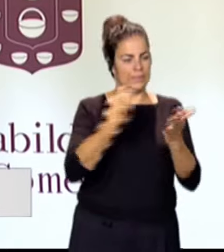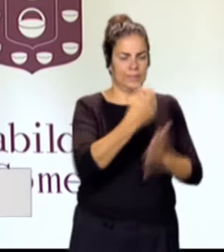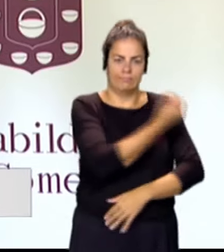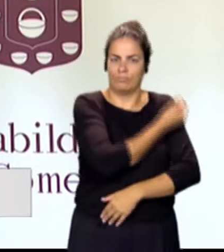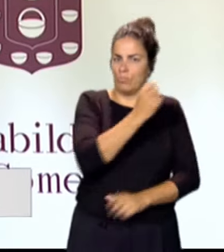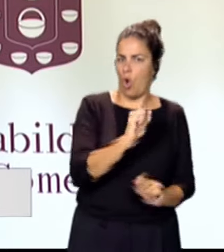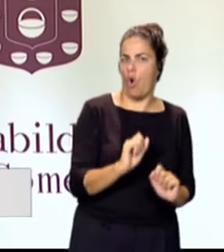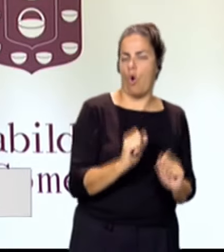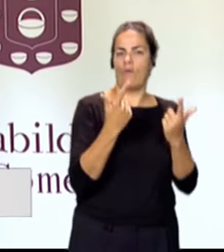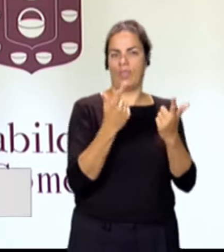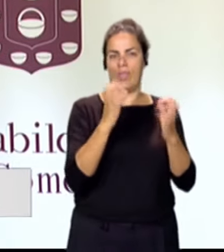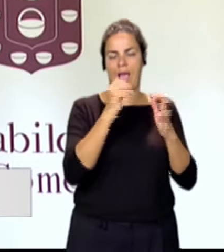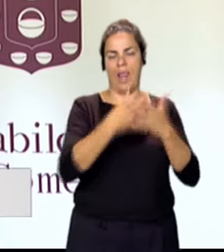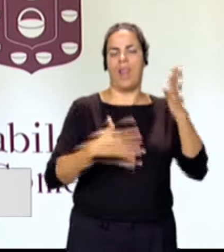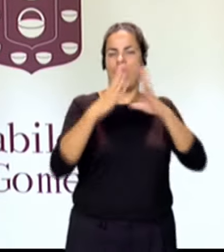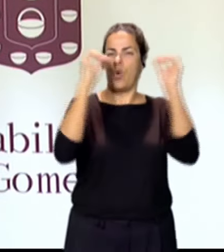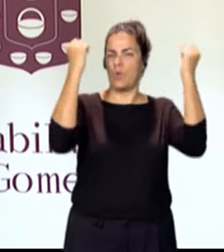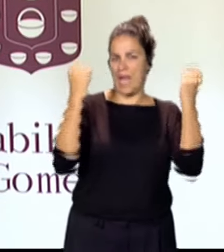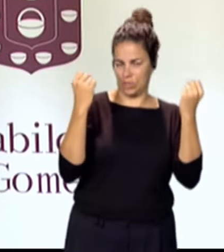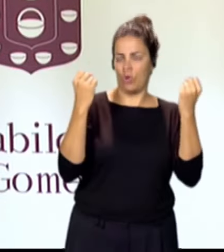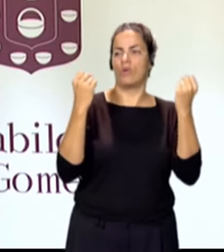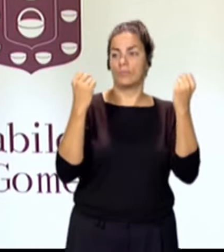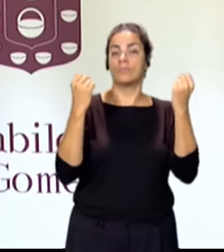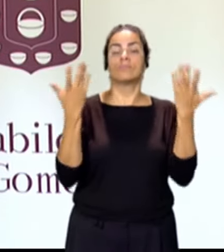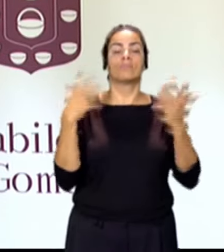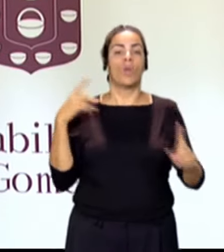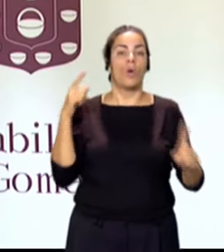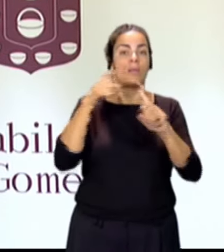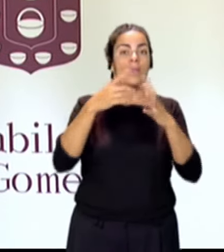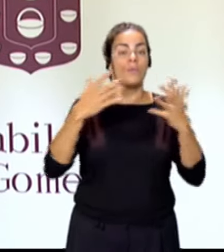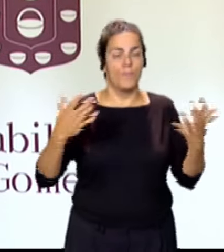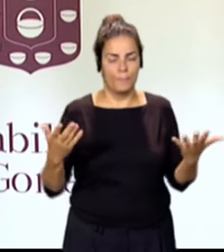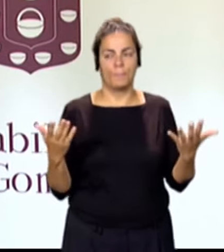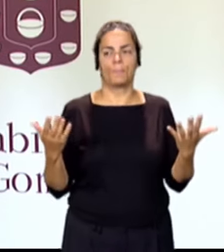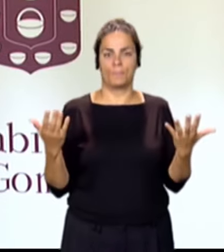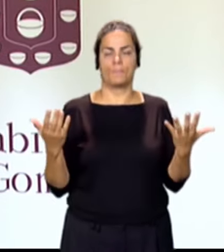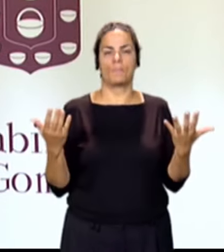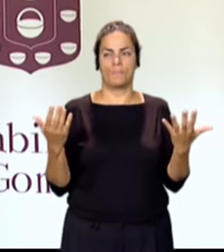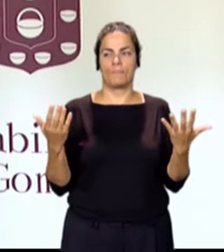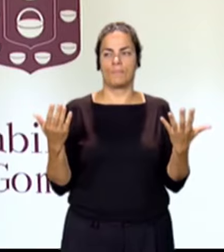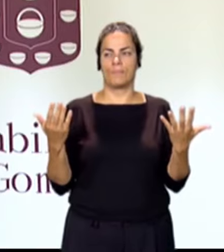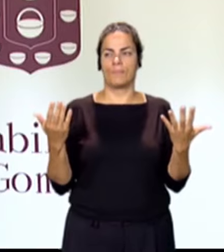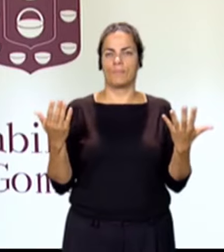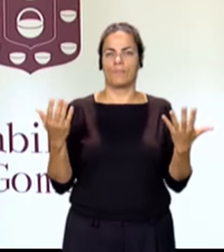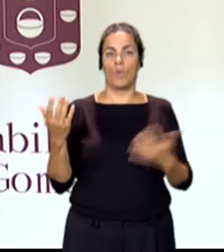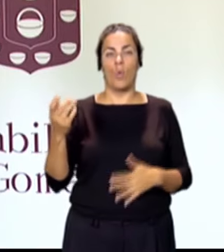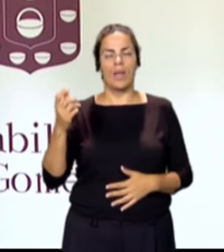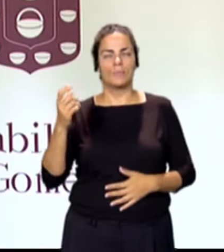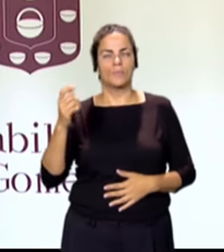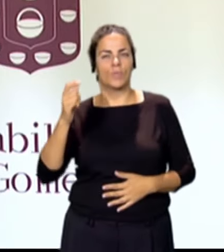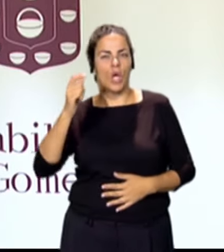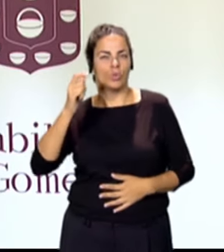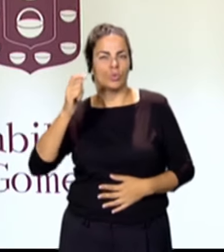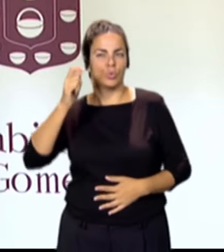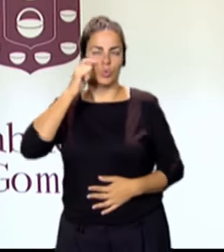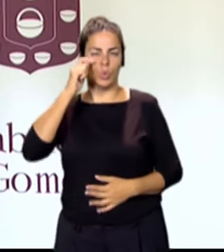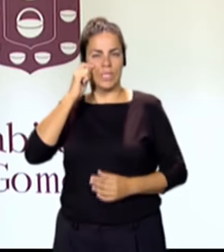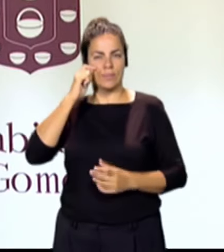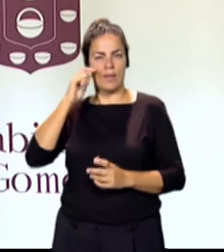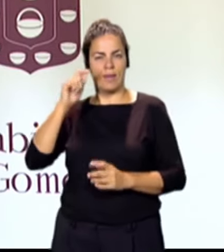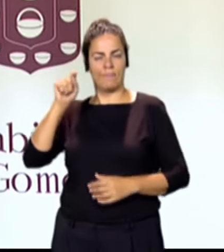oficial por la UNESCO con el objetivo de llegar a un perfil de turista muy concienciado con los valores